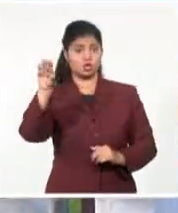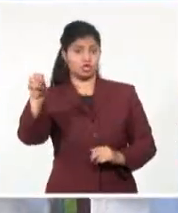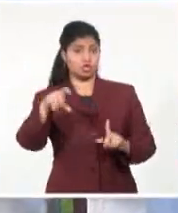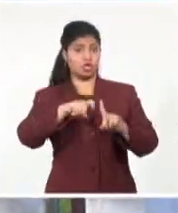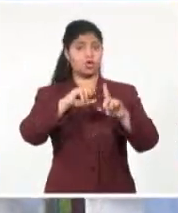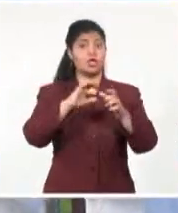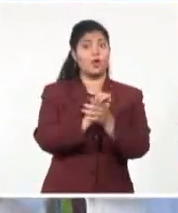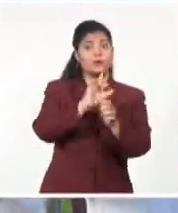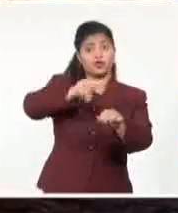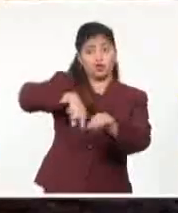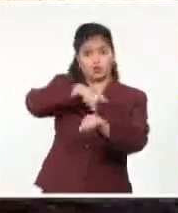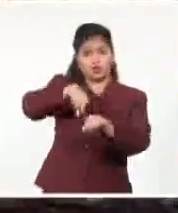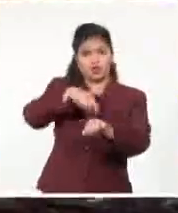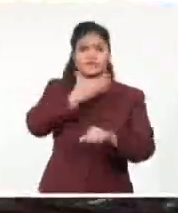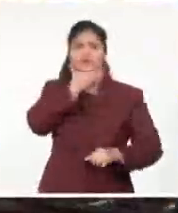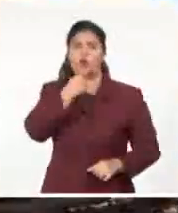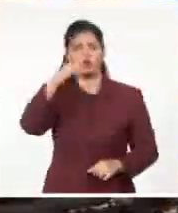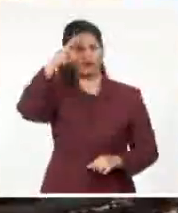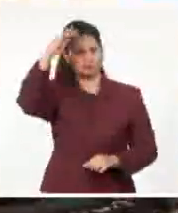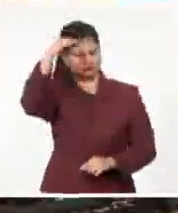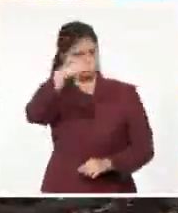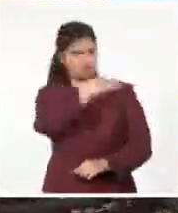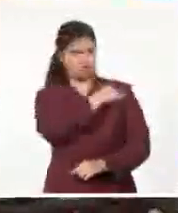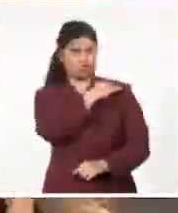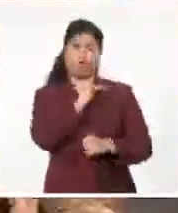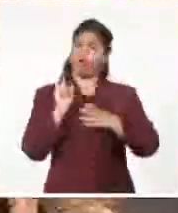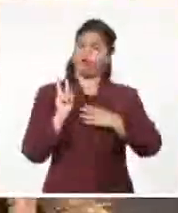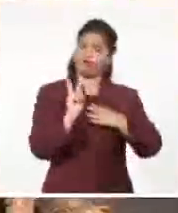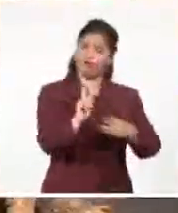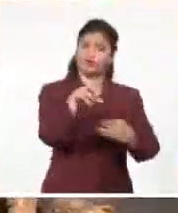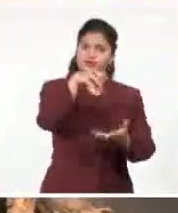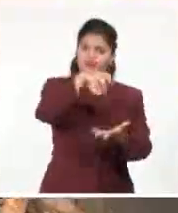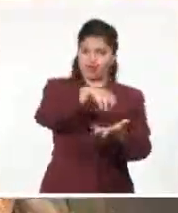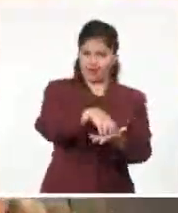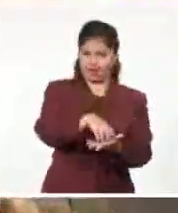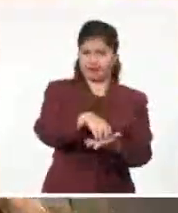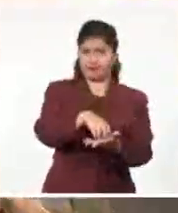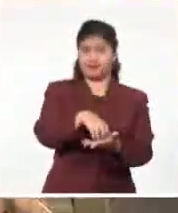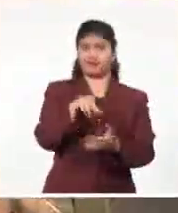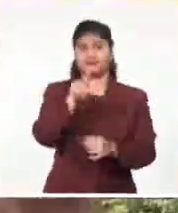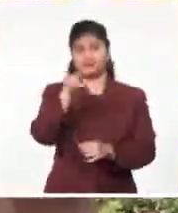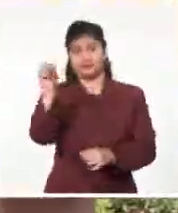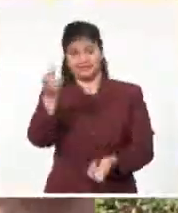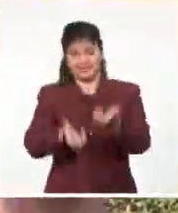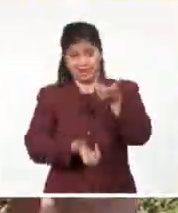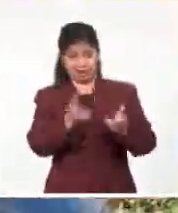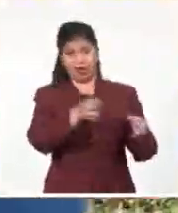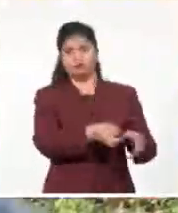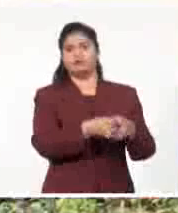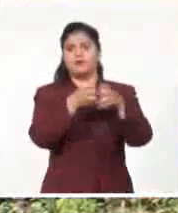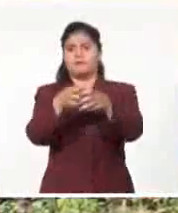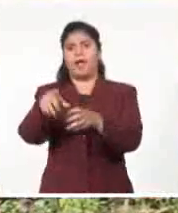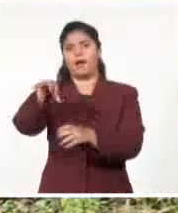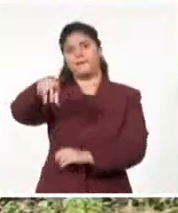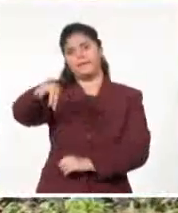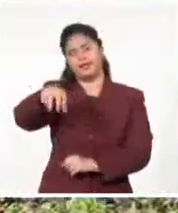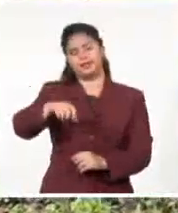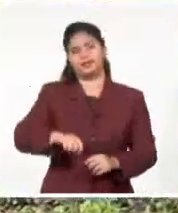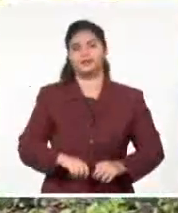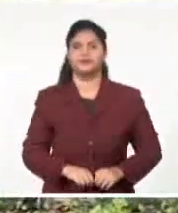los jóvenes soldados del batallón de infantería de la región militar de Cienfuegos. Fue muy desastroso cuando entramos a la